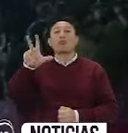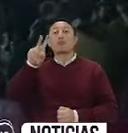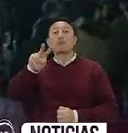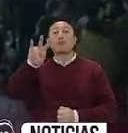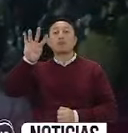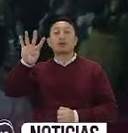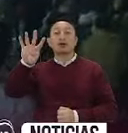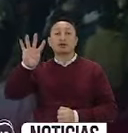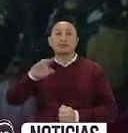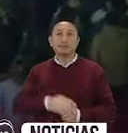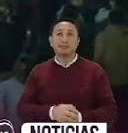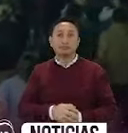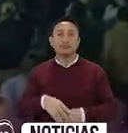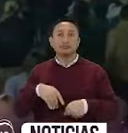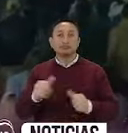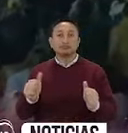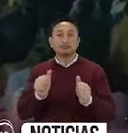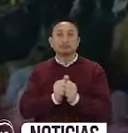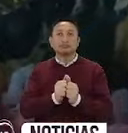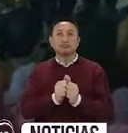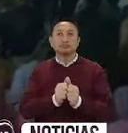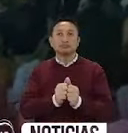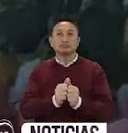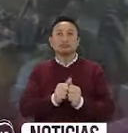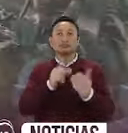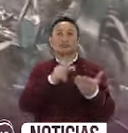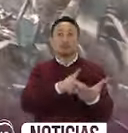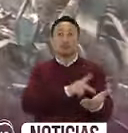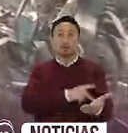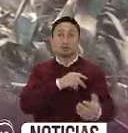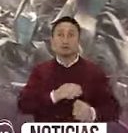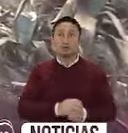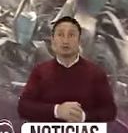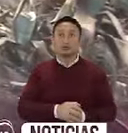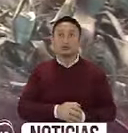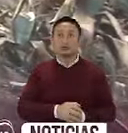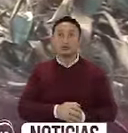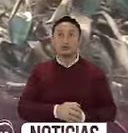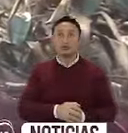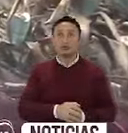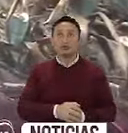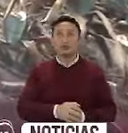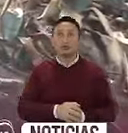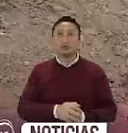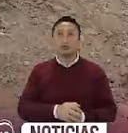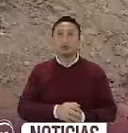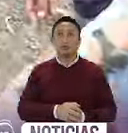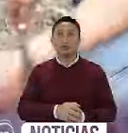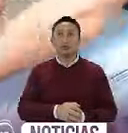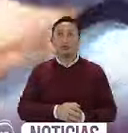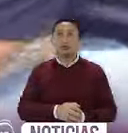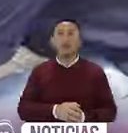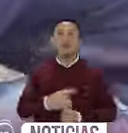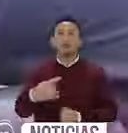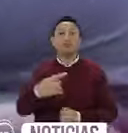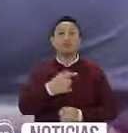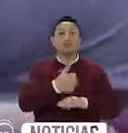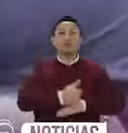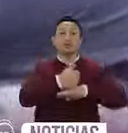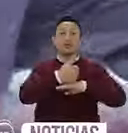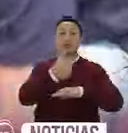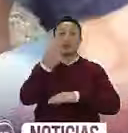domingo 24 se sumen al programa o a esta reforestación masiva que le han llamado las